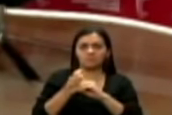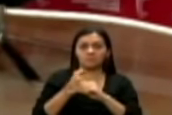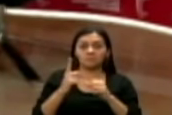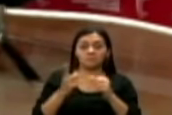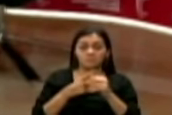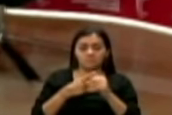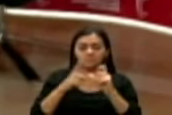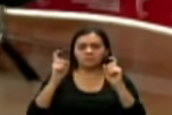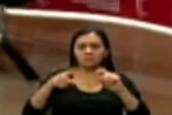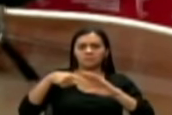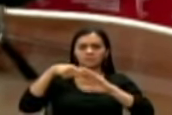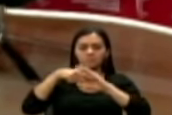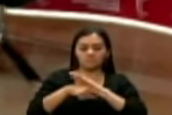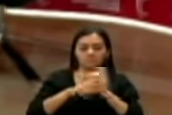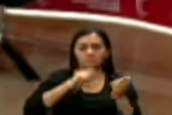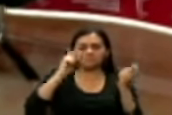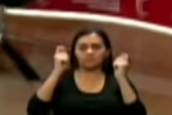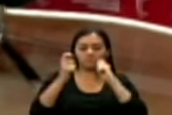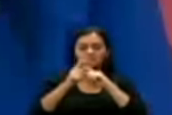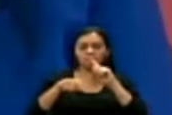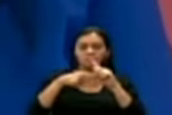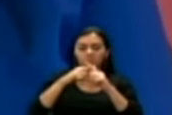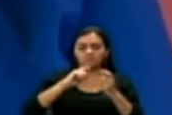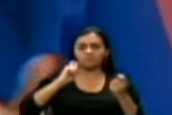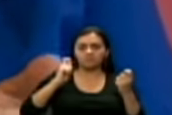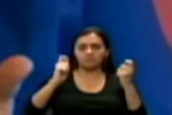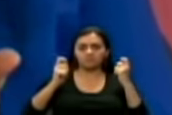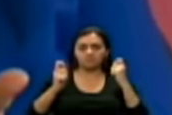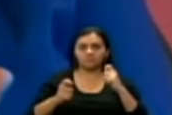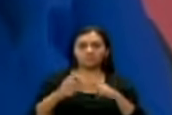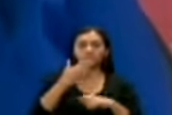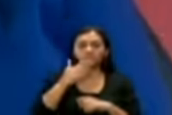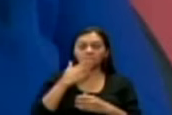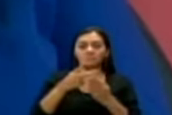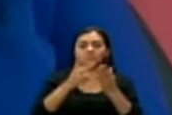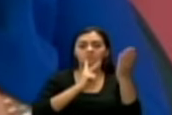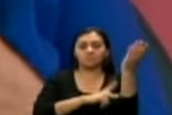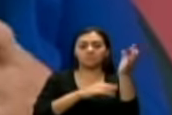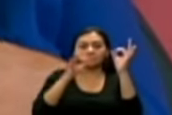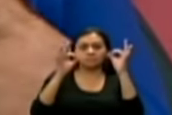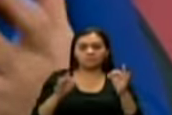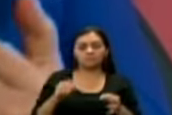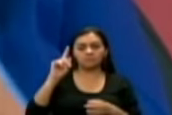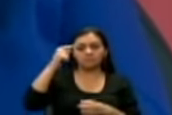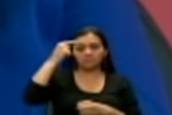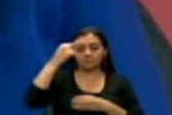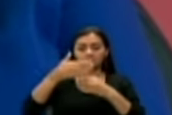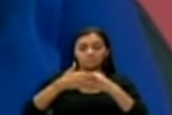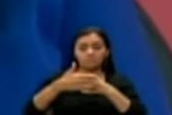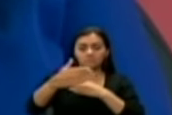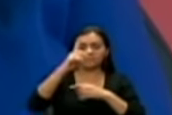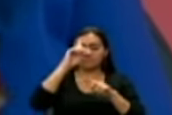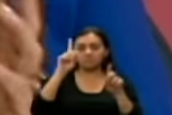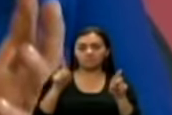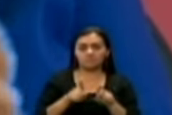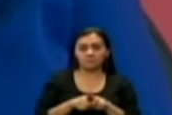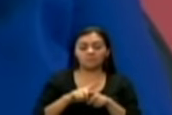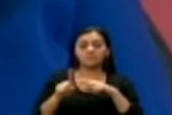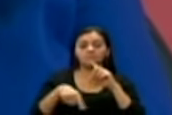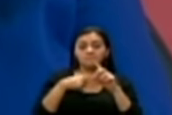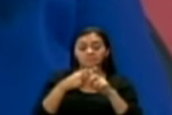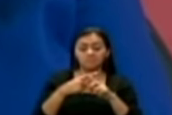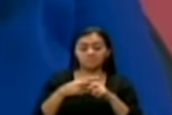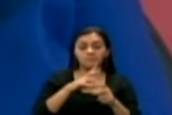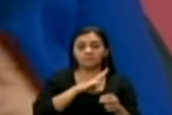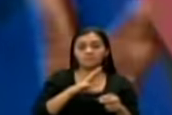seguir profundizando las transformaciones y los cambios basados en programas de gobierno que han sido ampliamente concertados. En el caso de El